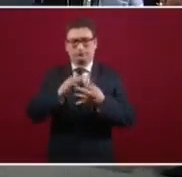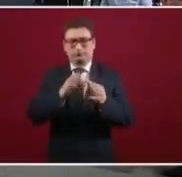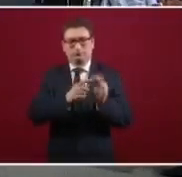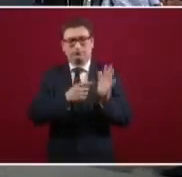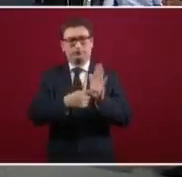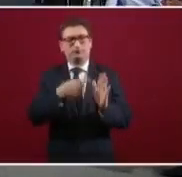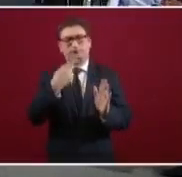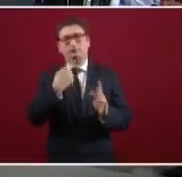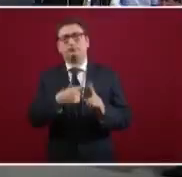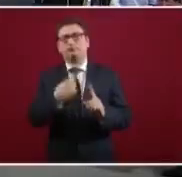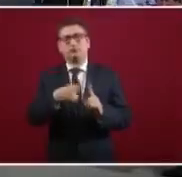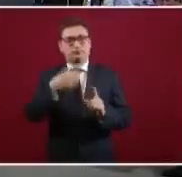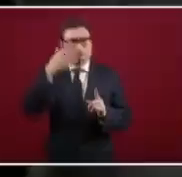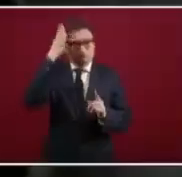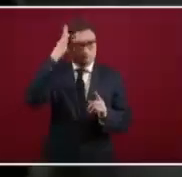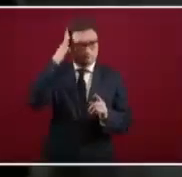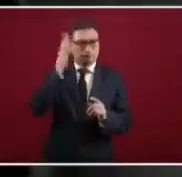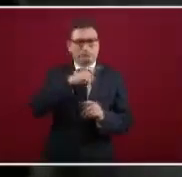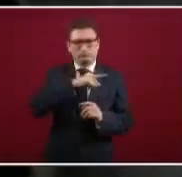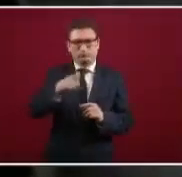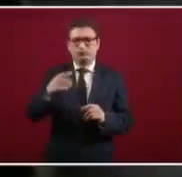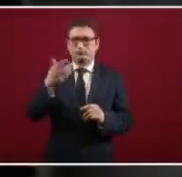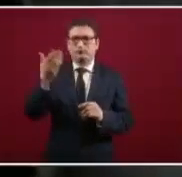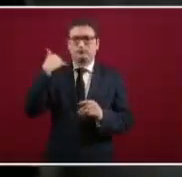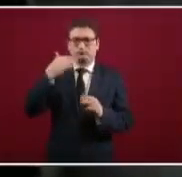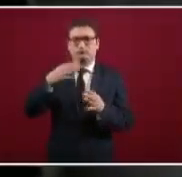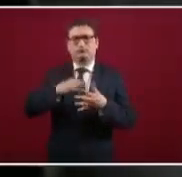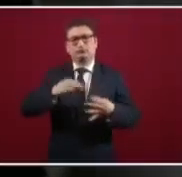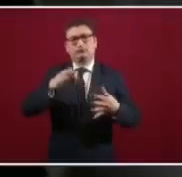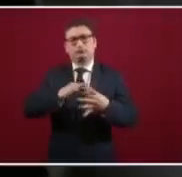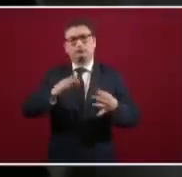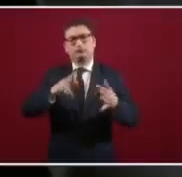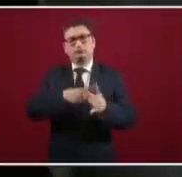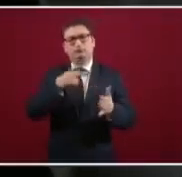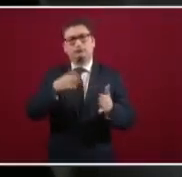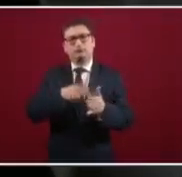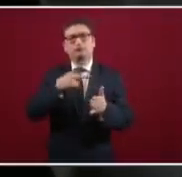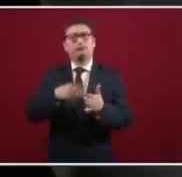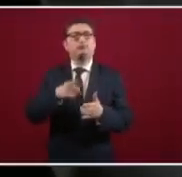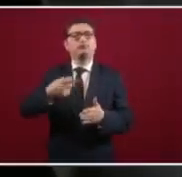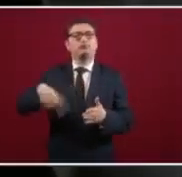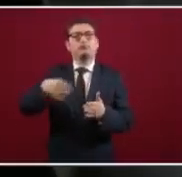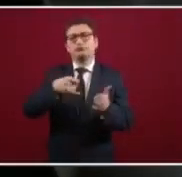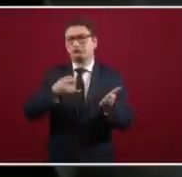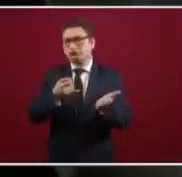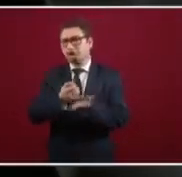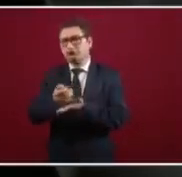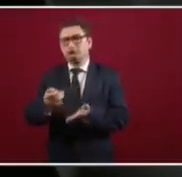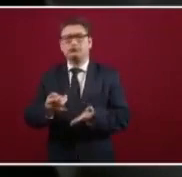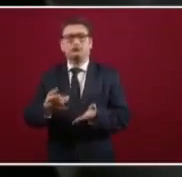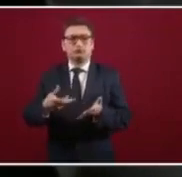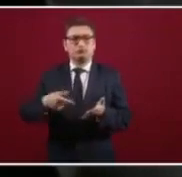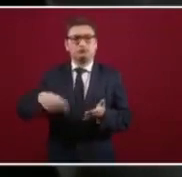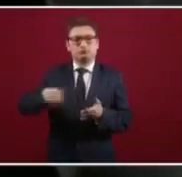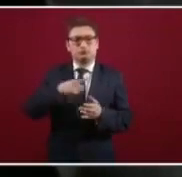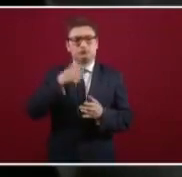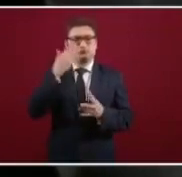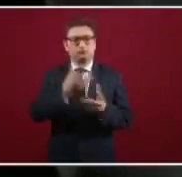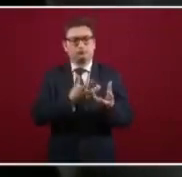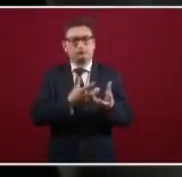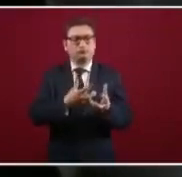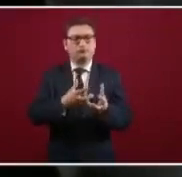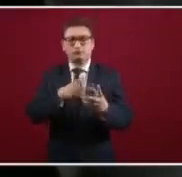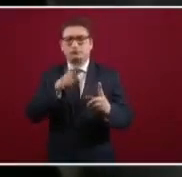estaba acá y ustedes han dicho ya en repetidas ocasiones que fue una decisión colegiada abortar la misión